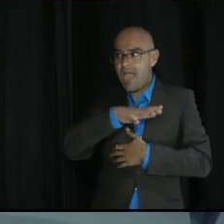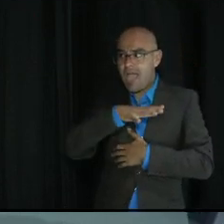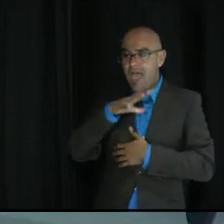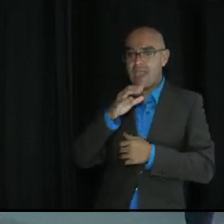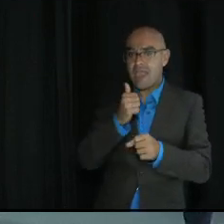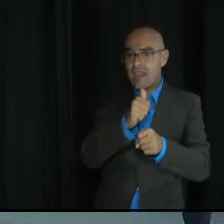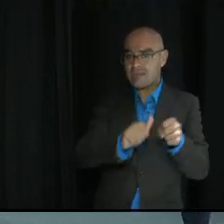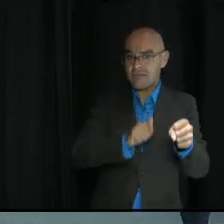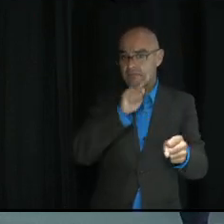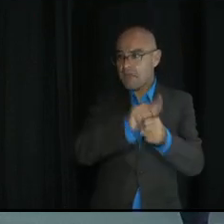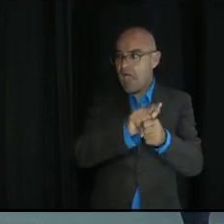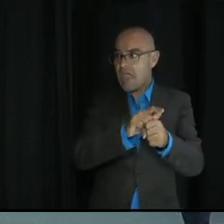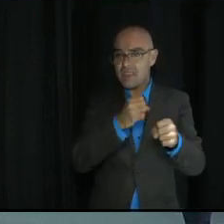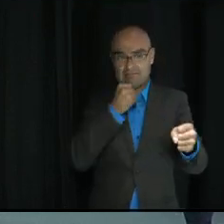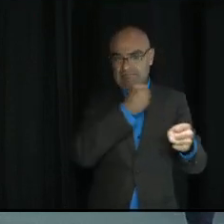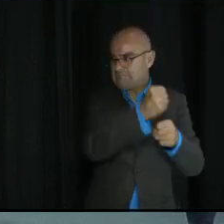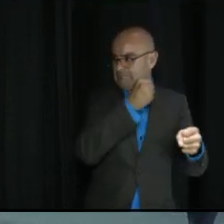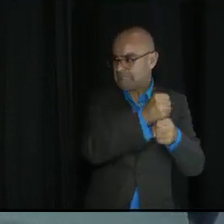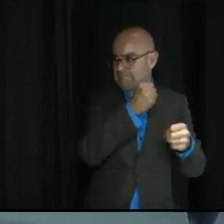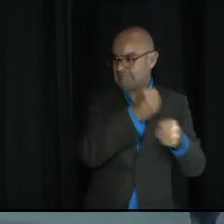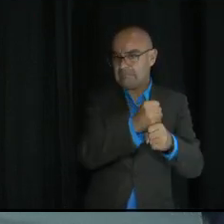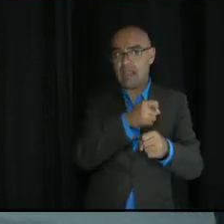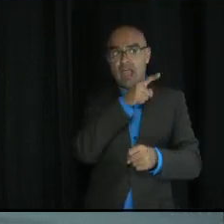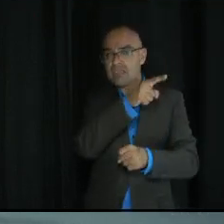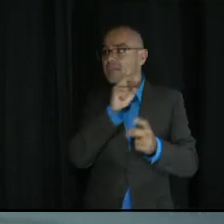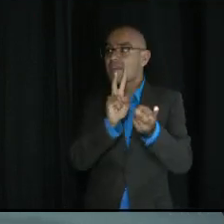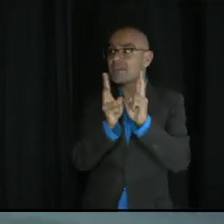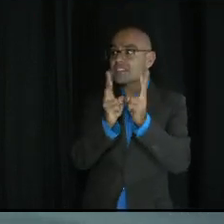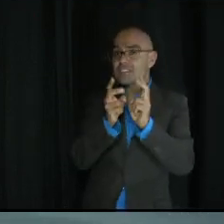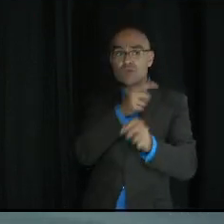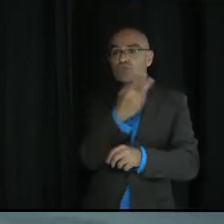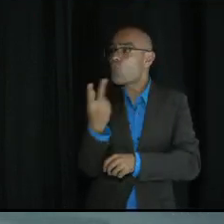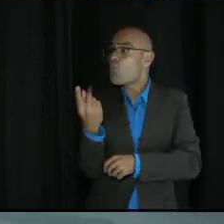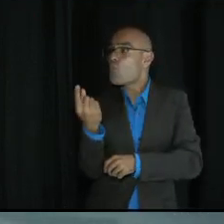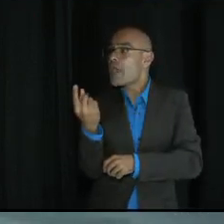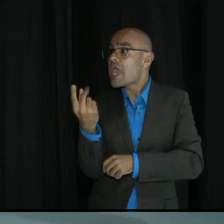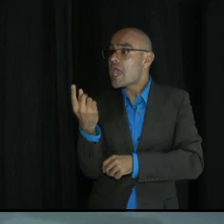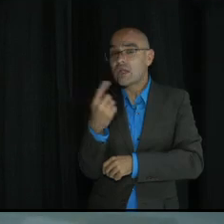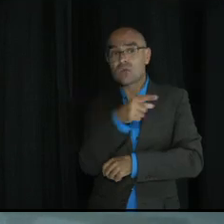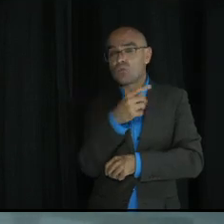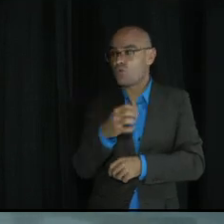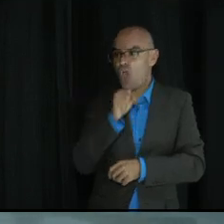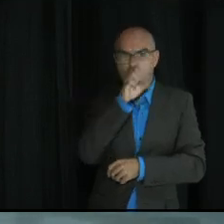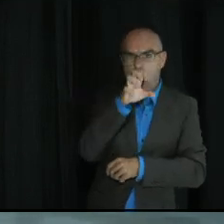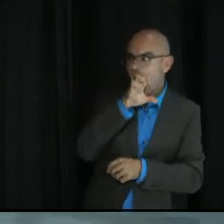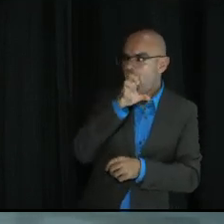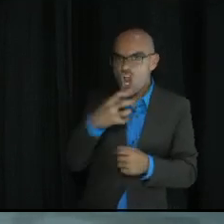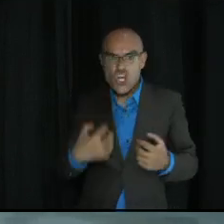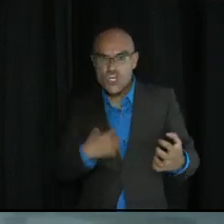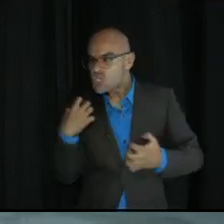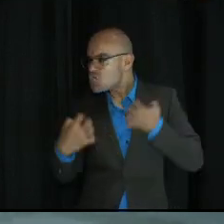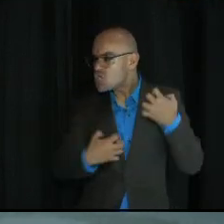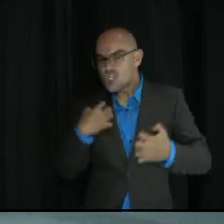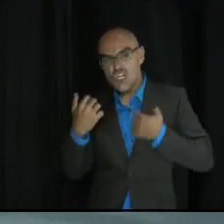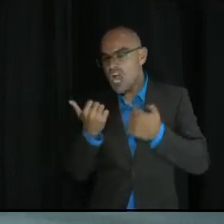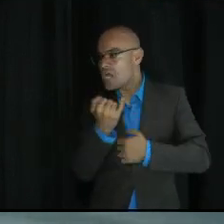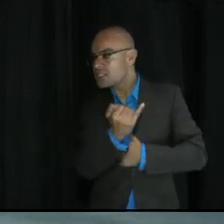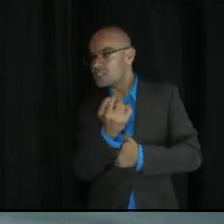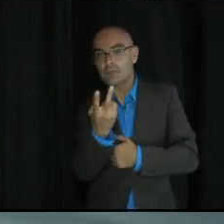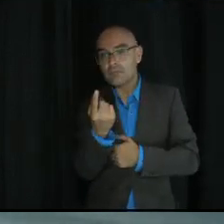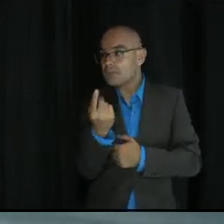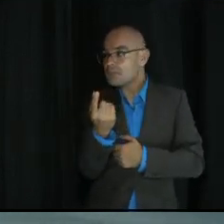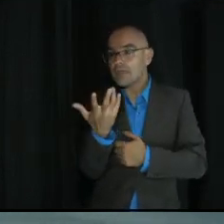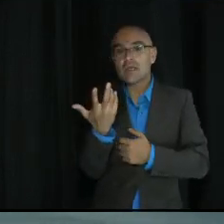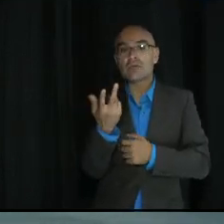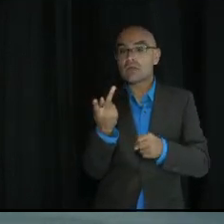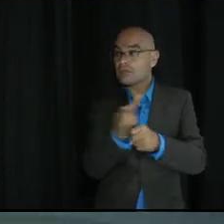mi vecino tiene un perro que pues es muy bravo, ¿sí? Y el perro resulta